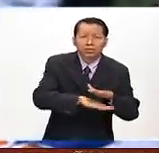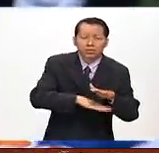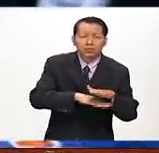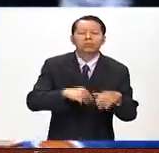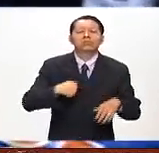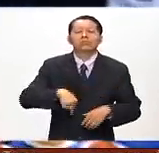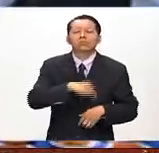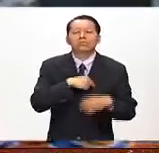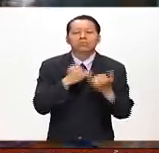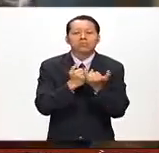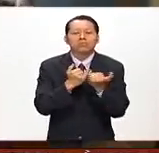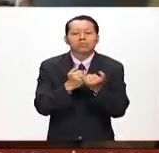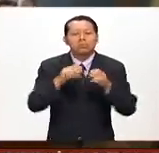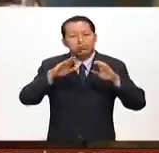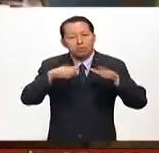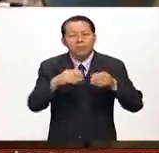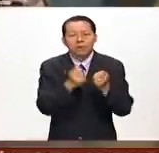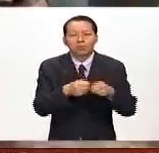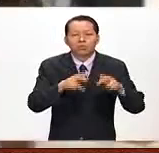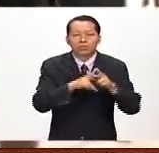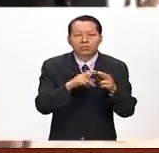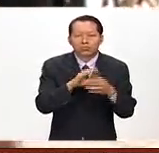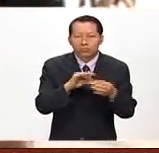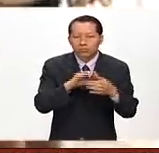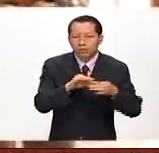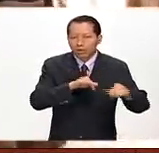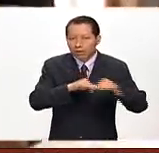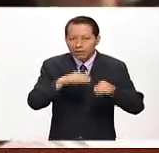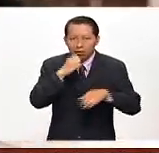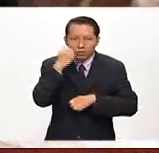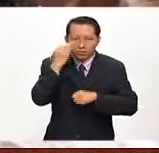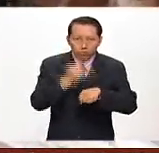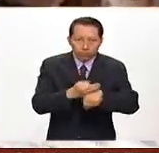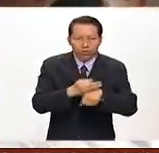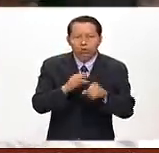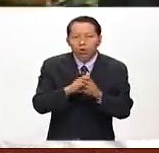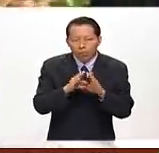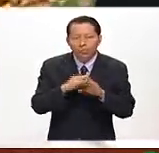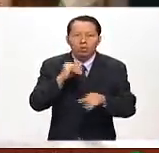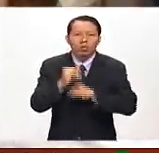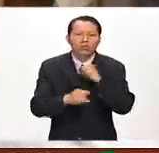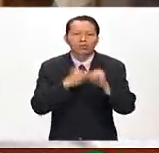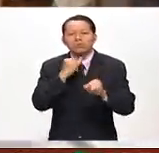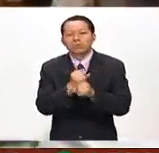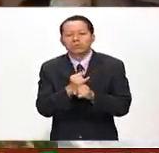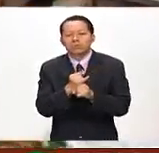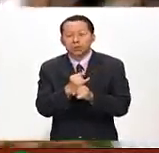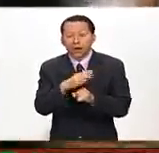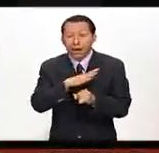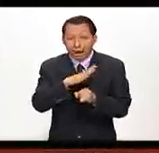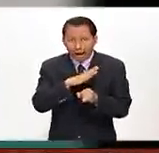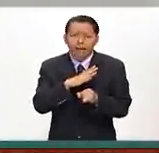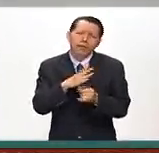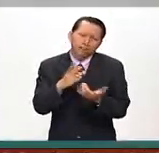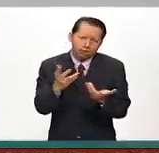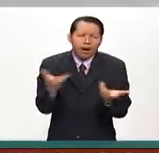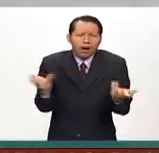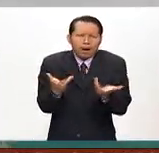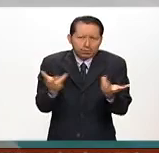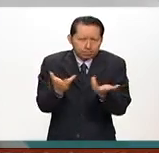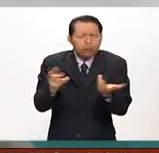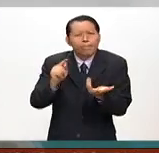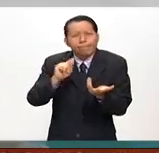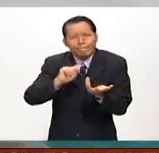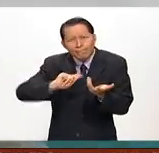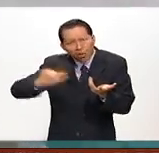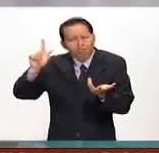nosotros en la parte de hospitalidad trabajamos mucho con los estudiantes en la parte internacional. Tenemos prácticas profesionales, los